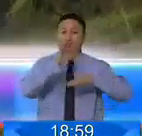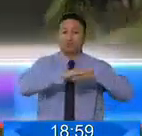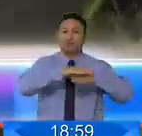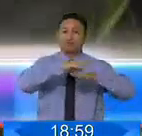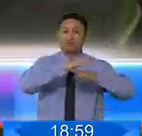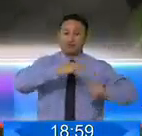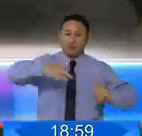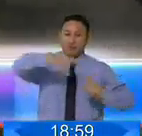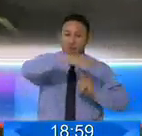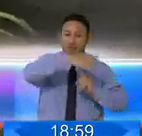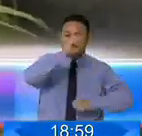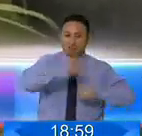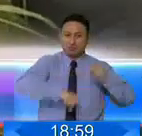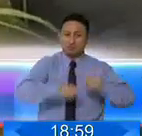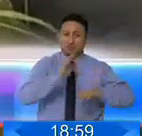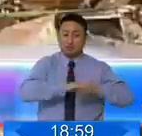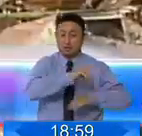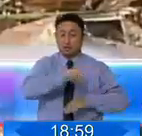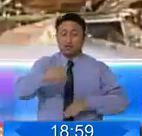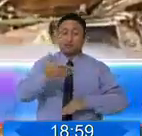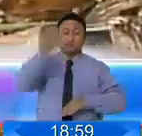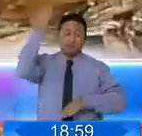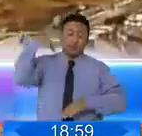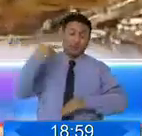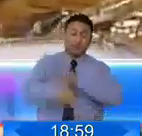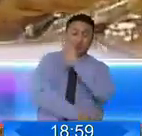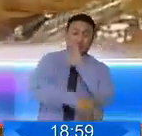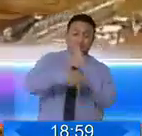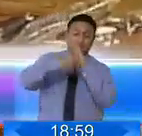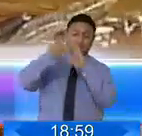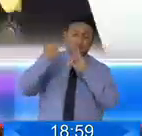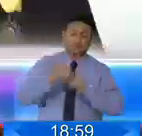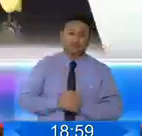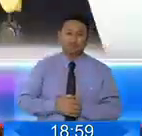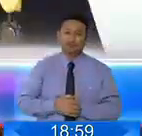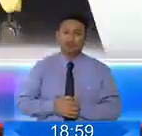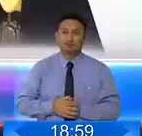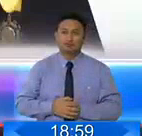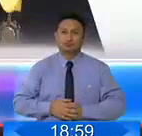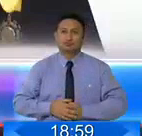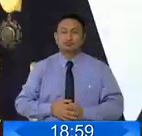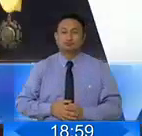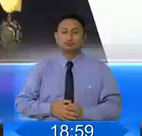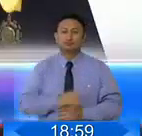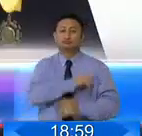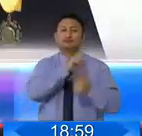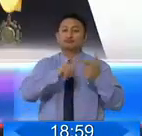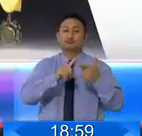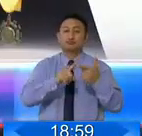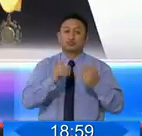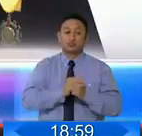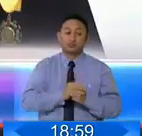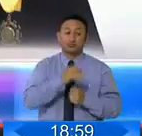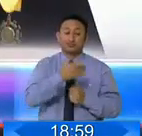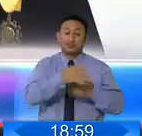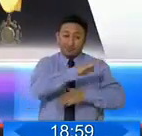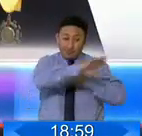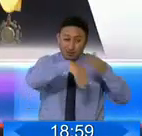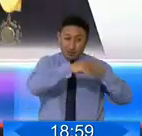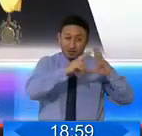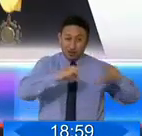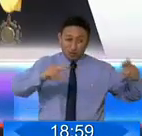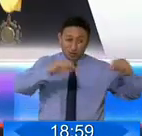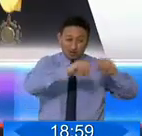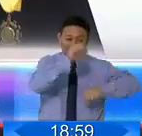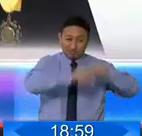de la explotación petrolera de Chevron, en ese entonces, Texaco. En segundo lugar, ordena reparar los daños que